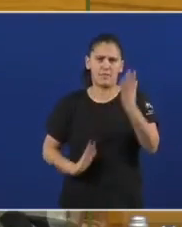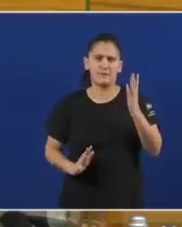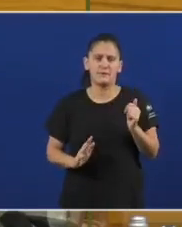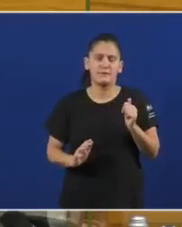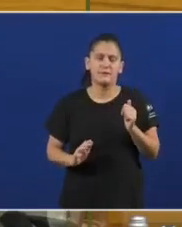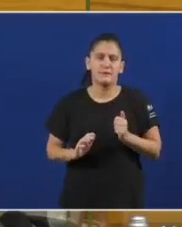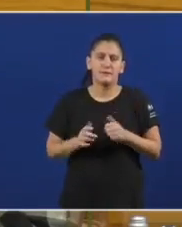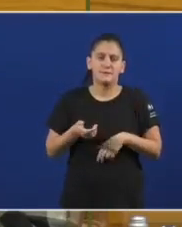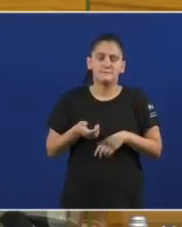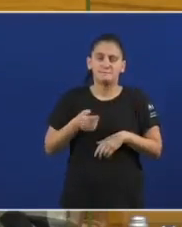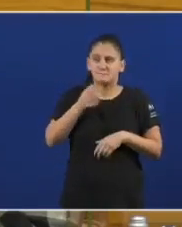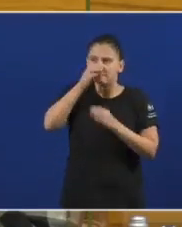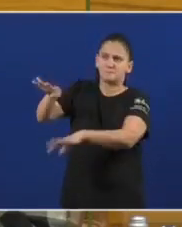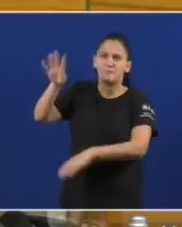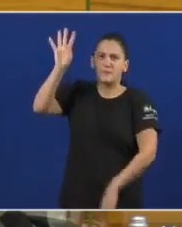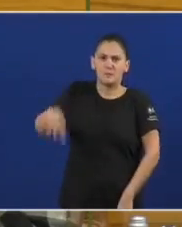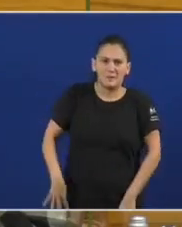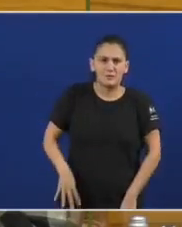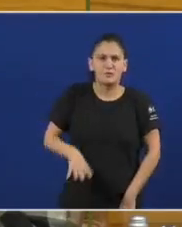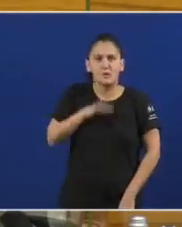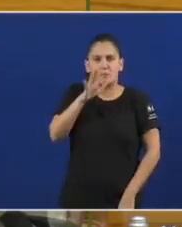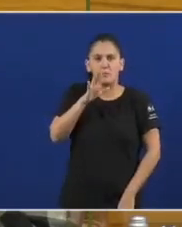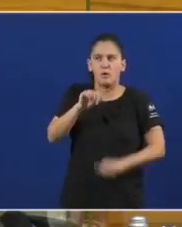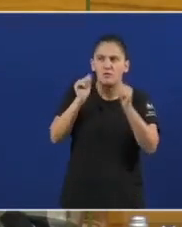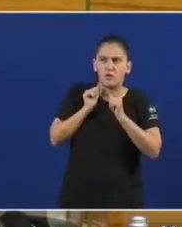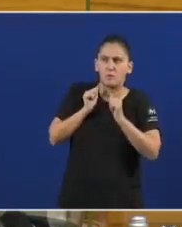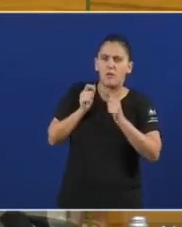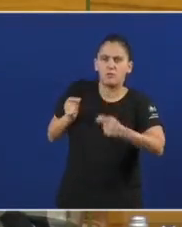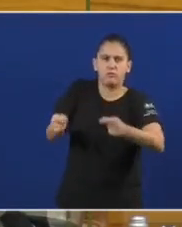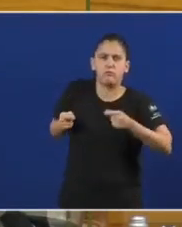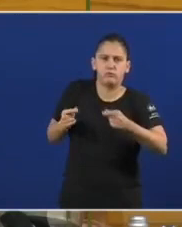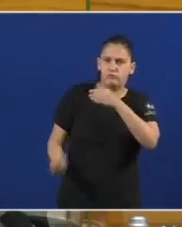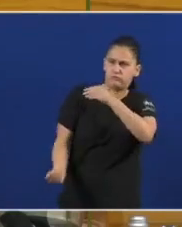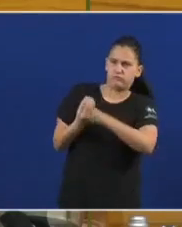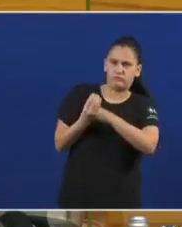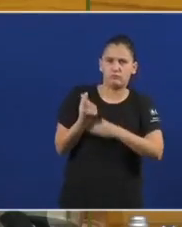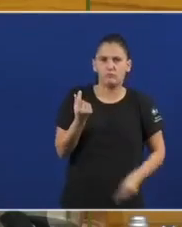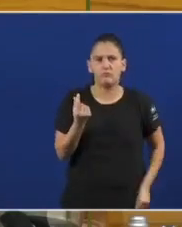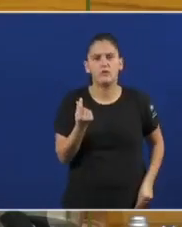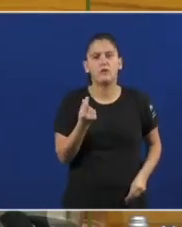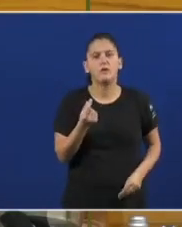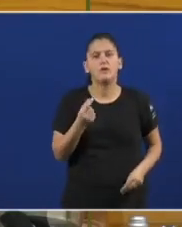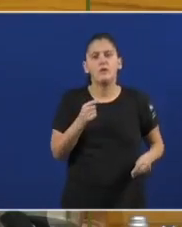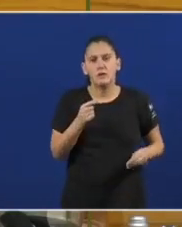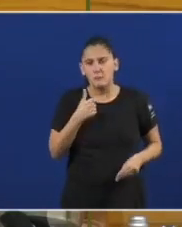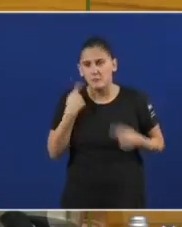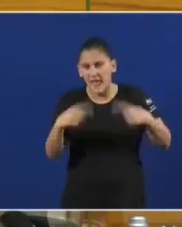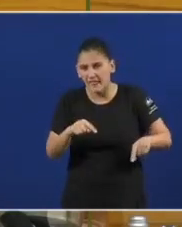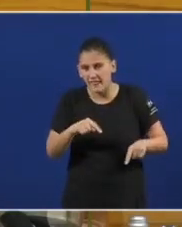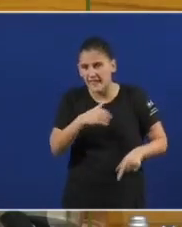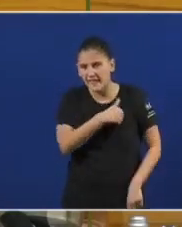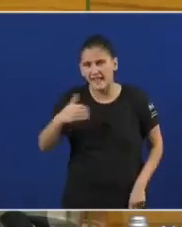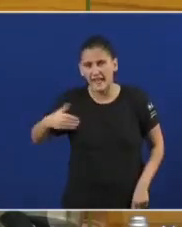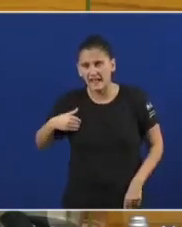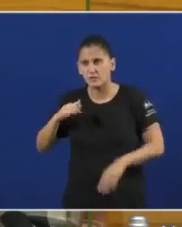a Cataluña pola pugna autonómica pola financiación. Feijóo culpa da quebra das caixas aos